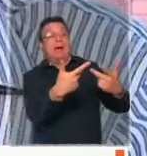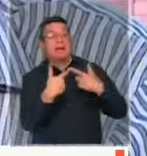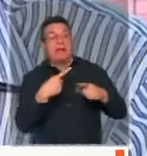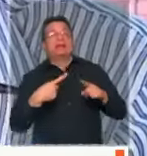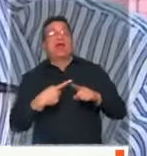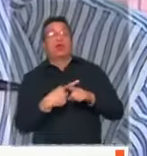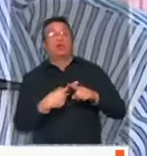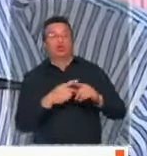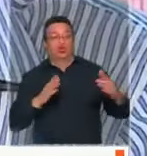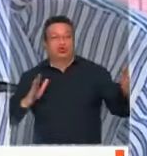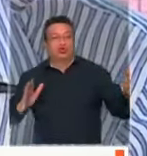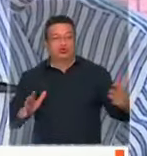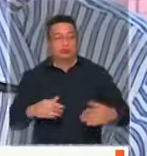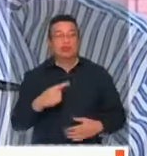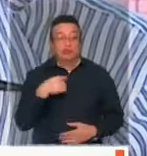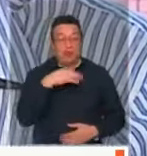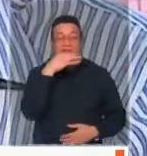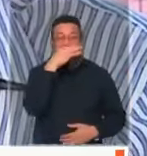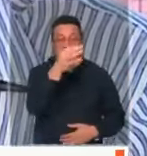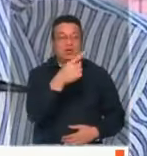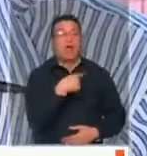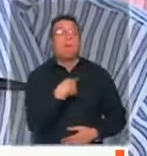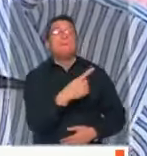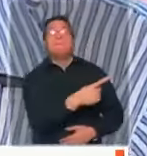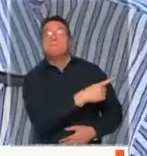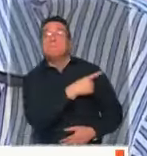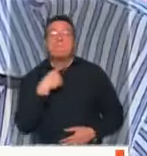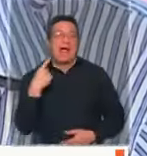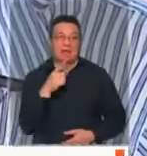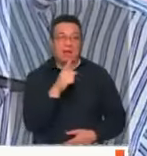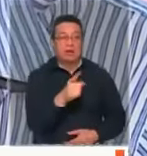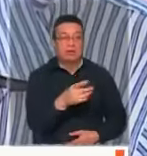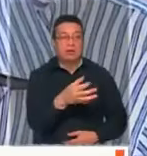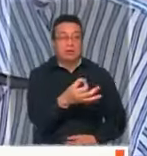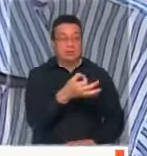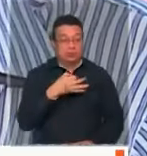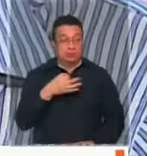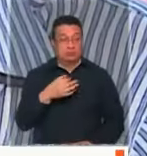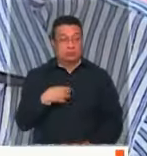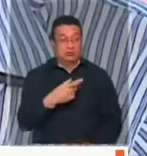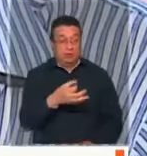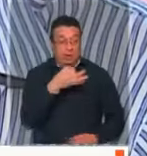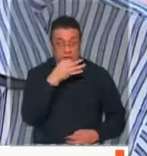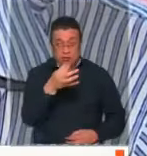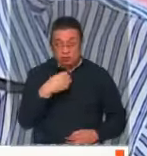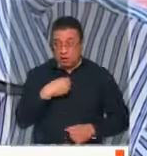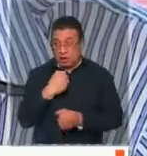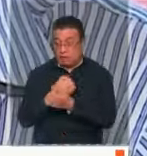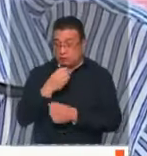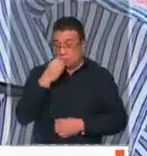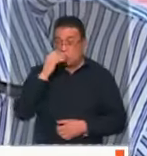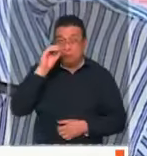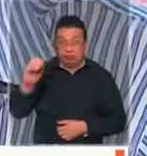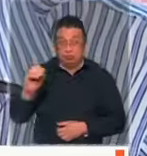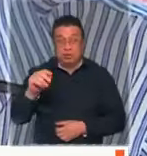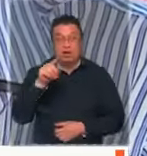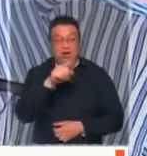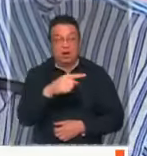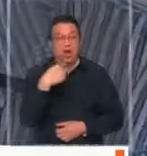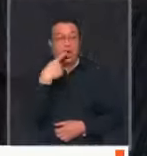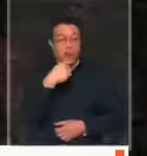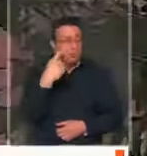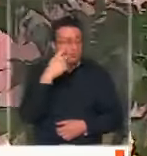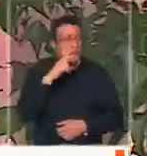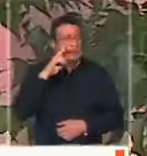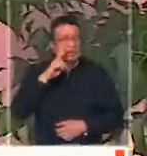machete. Te voy a matar. Y que le dijeron para mirar lo que me habían dicho, el tipo y sin ninguna